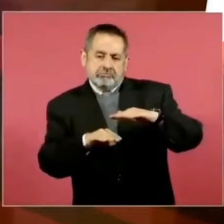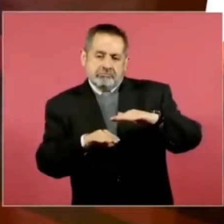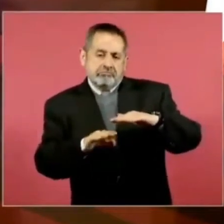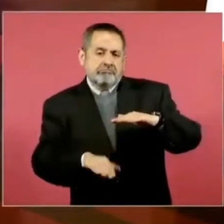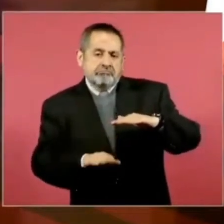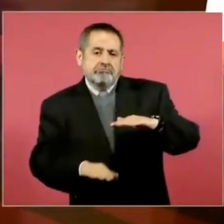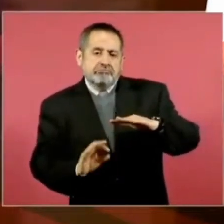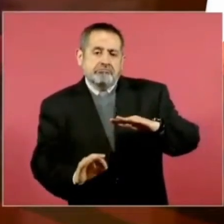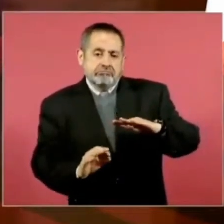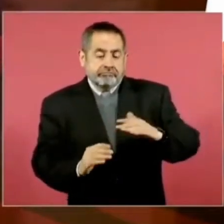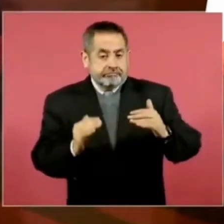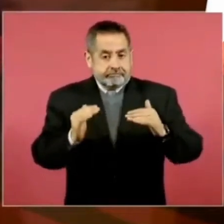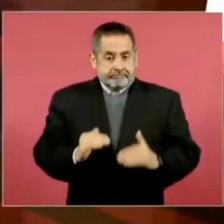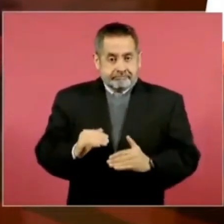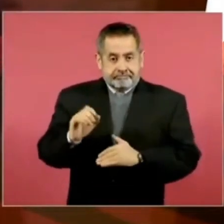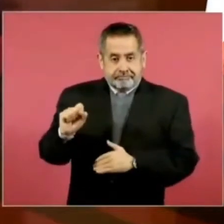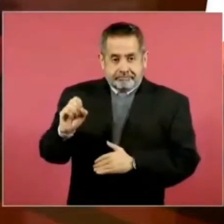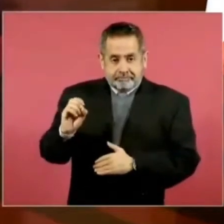Y acá Soriana,